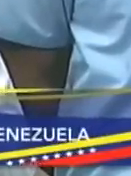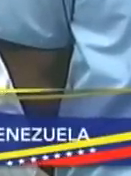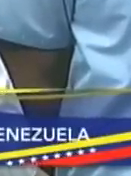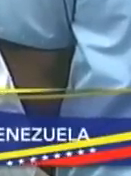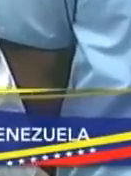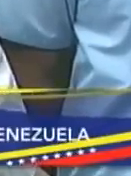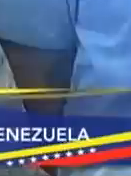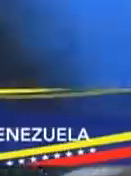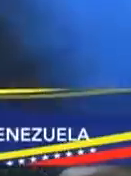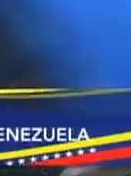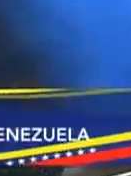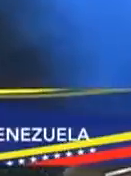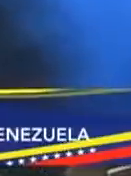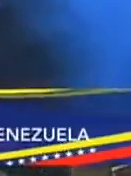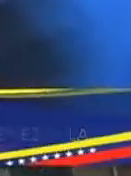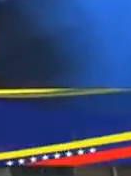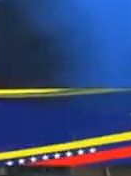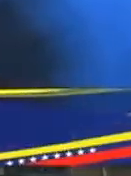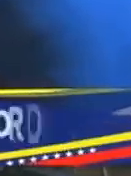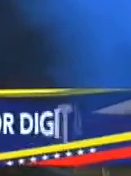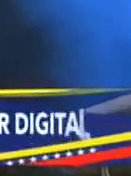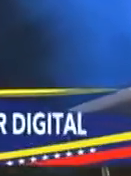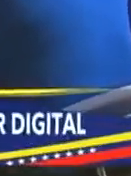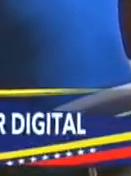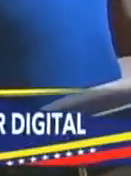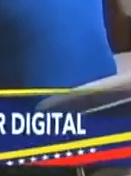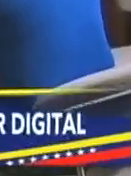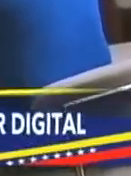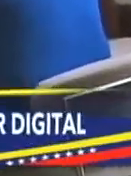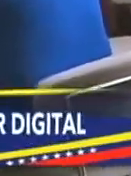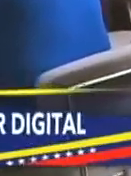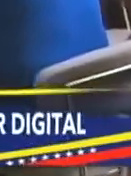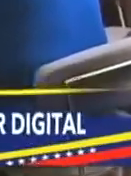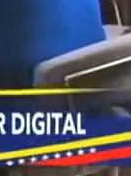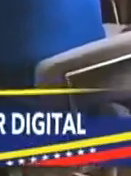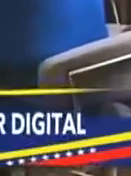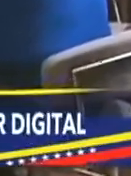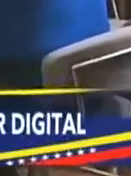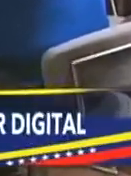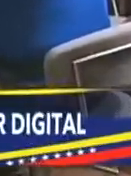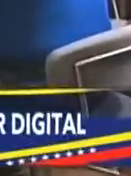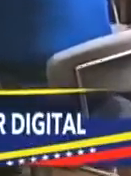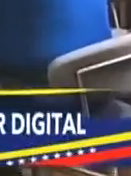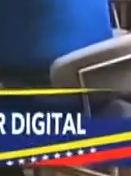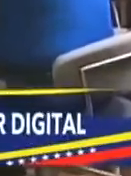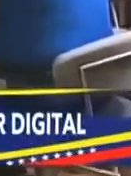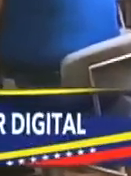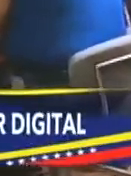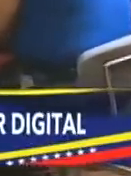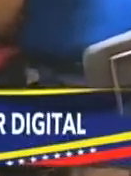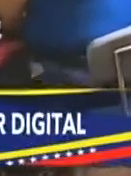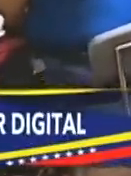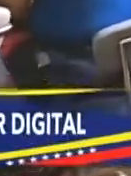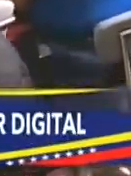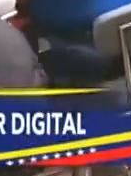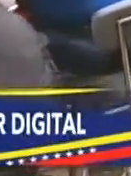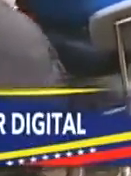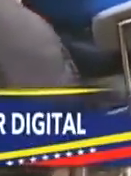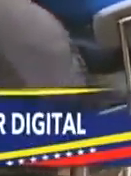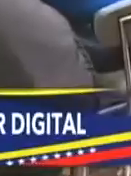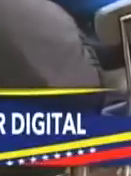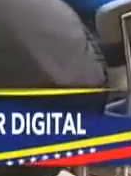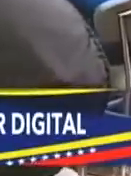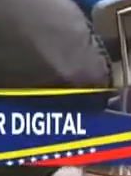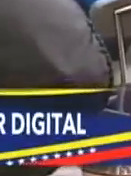Banco de Venezuela. Esta es la parte importante de estas oficinas, la autogestión de ellos, abrir sus cuentas como